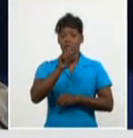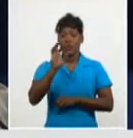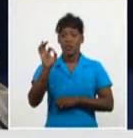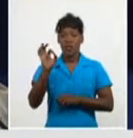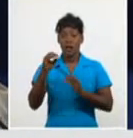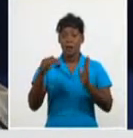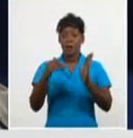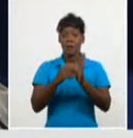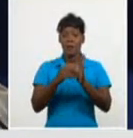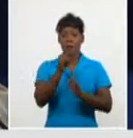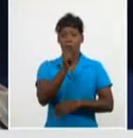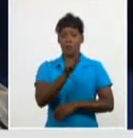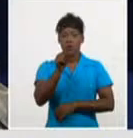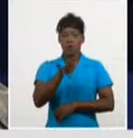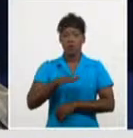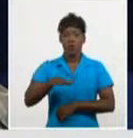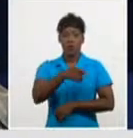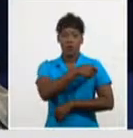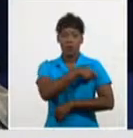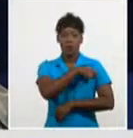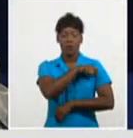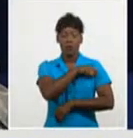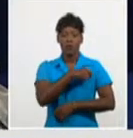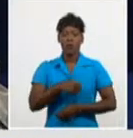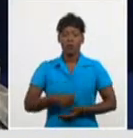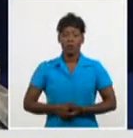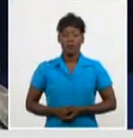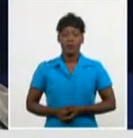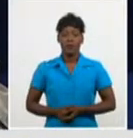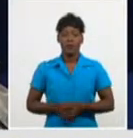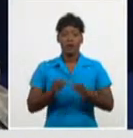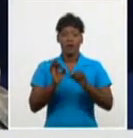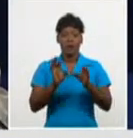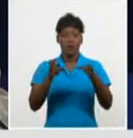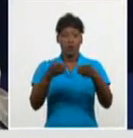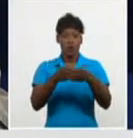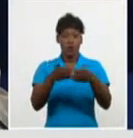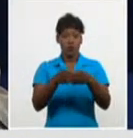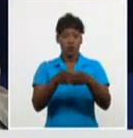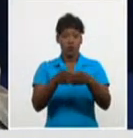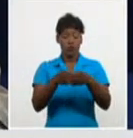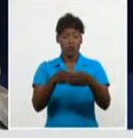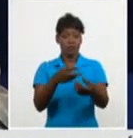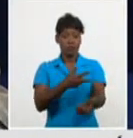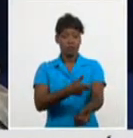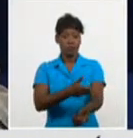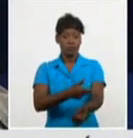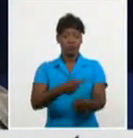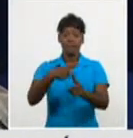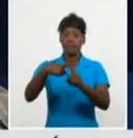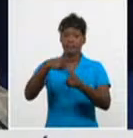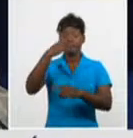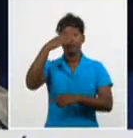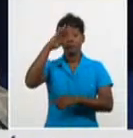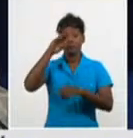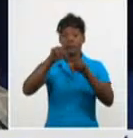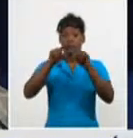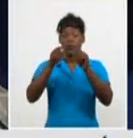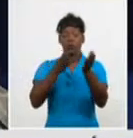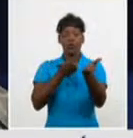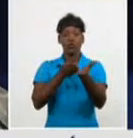De los 2.233 casos que se han diagnosticado en Cuba con la enfermedad, se mantienen